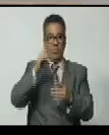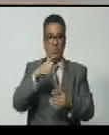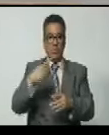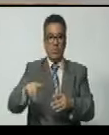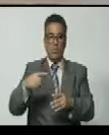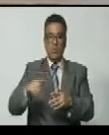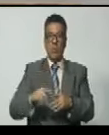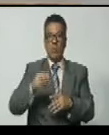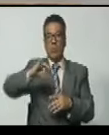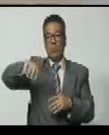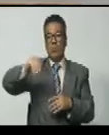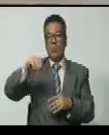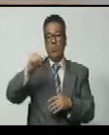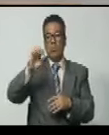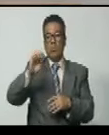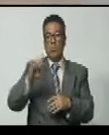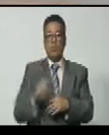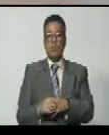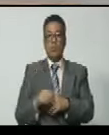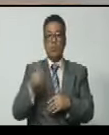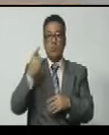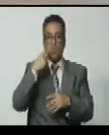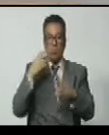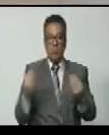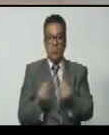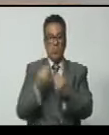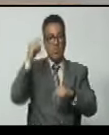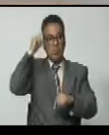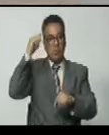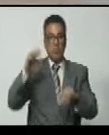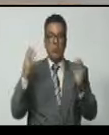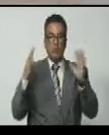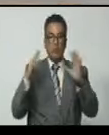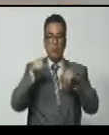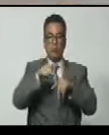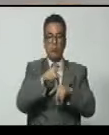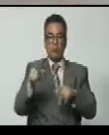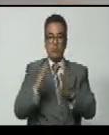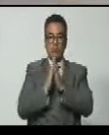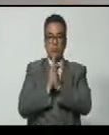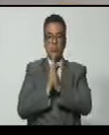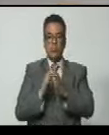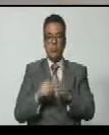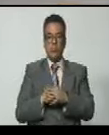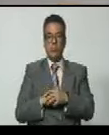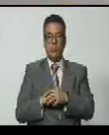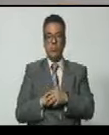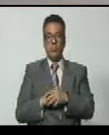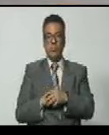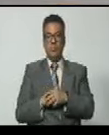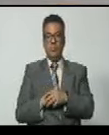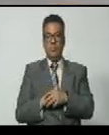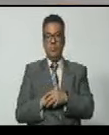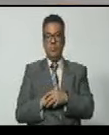Derecho, José Antonio Bobicini, que se encuentran con nosotros el día de hoy. Pido un aplauso para ellos.